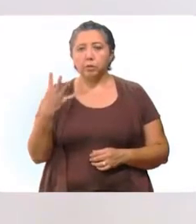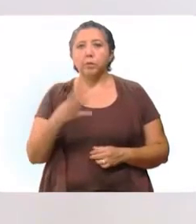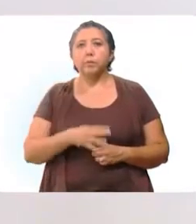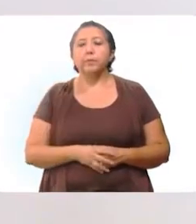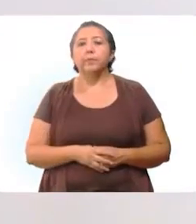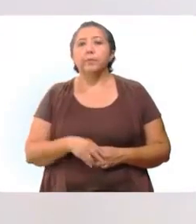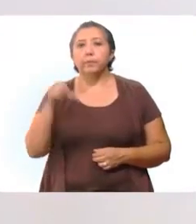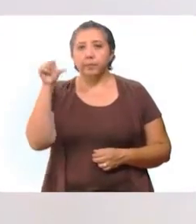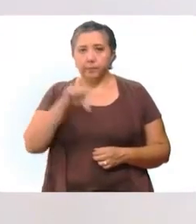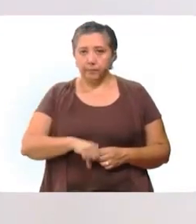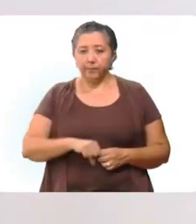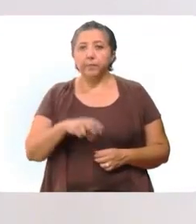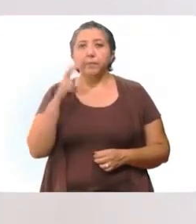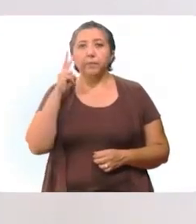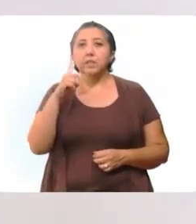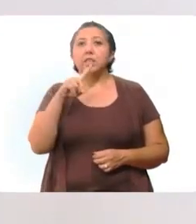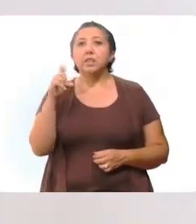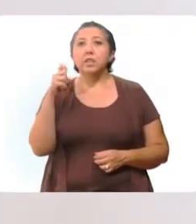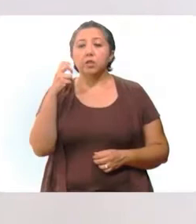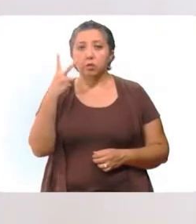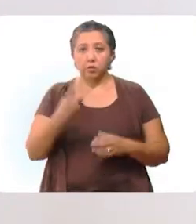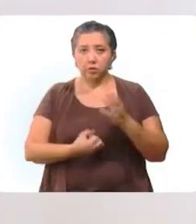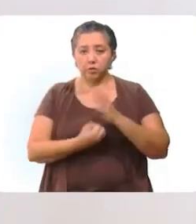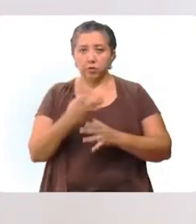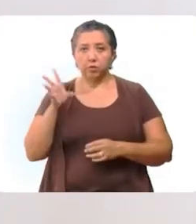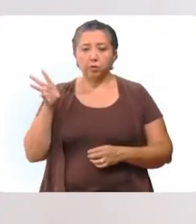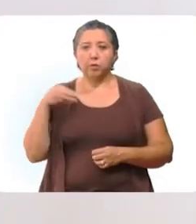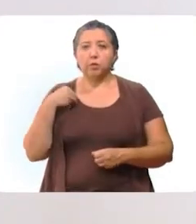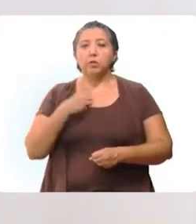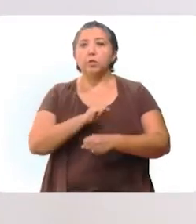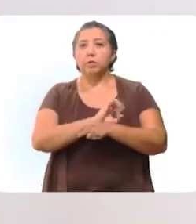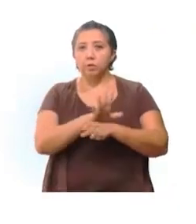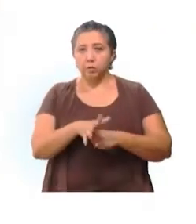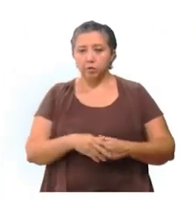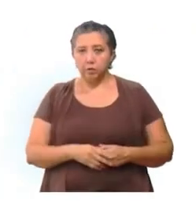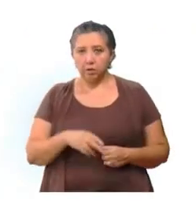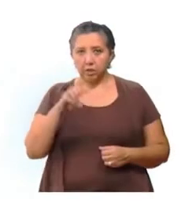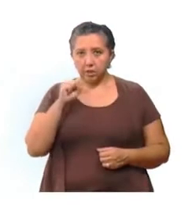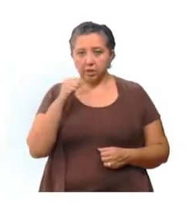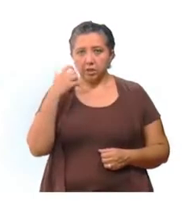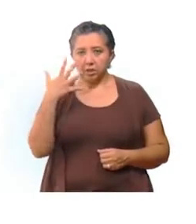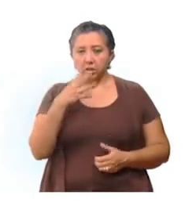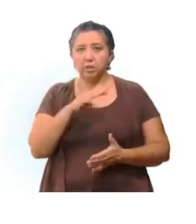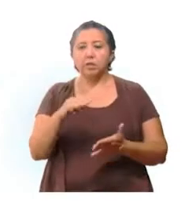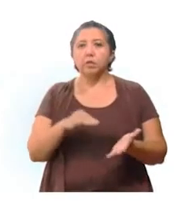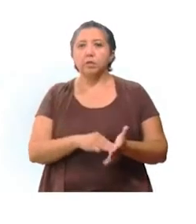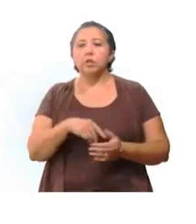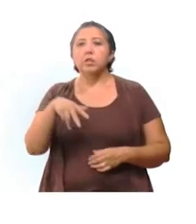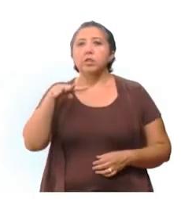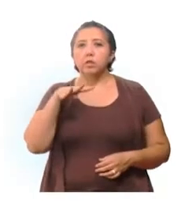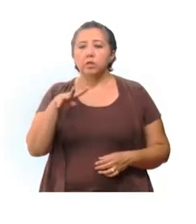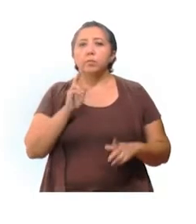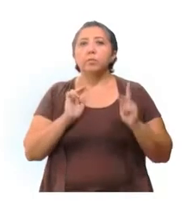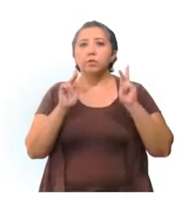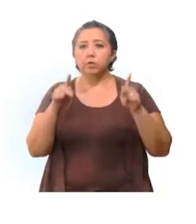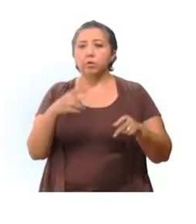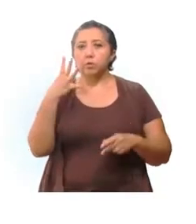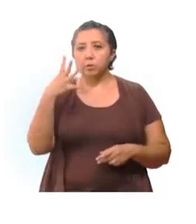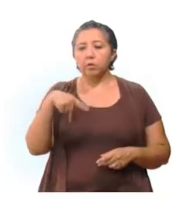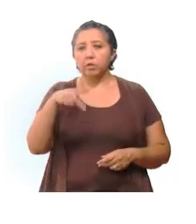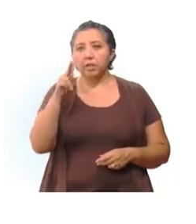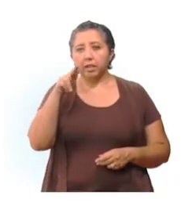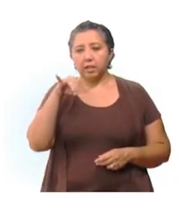37.384. Hoy se detectaron 102 nuevos contagios de coronavirus. 65 en Mérida, 19 en Progreso, 4